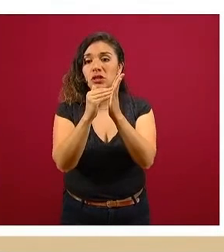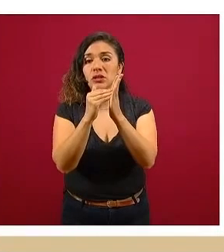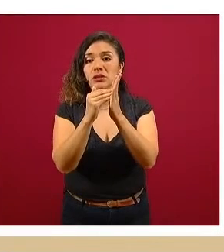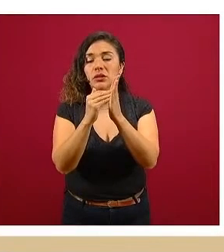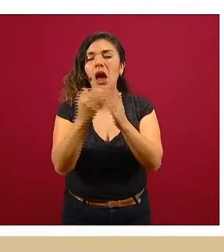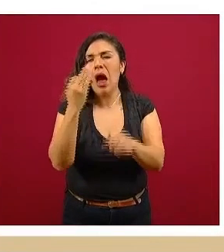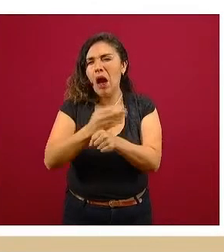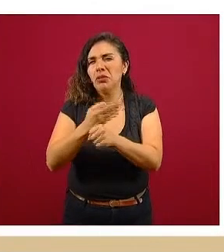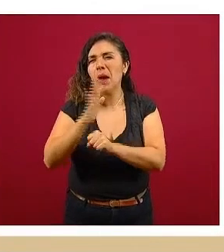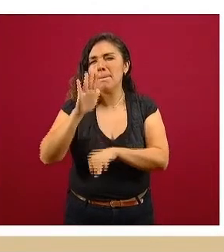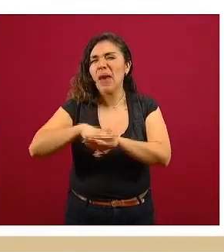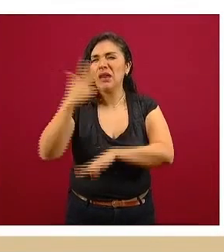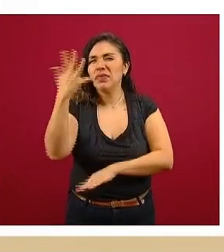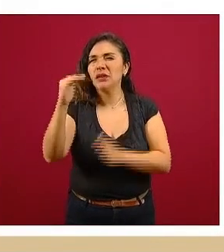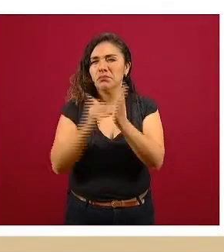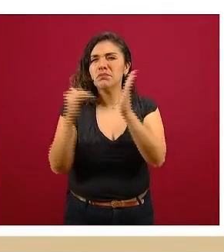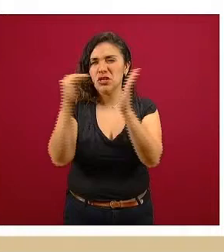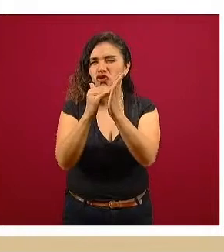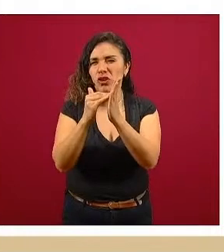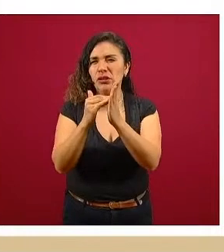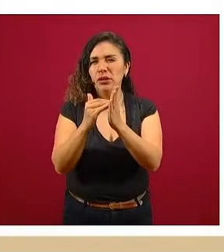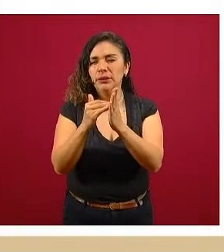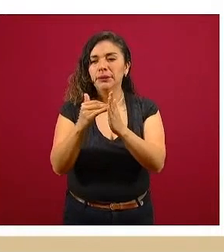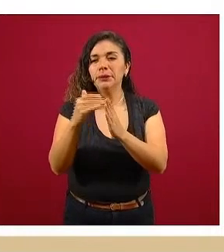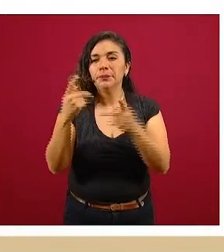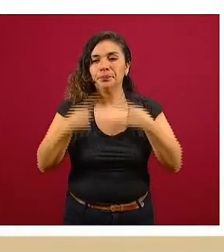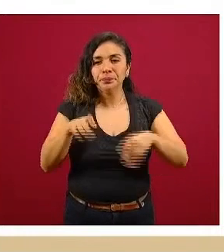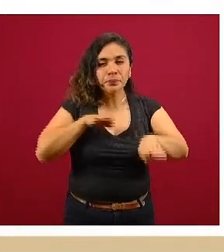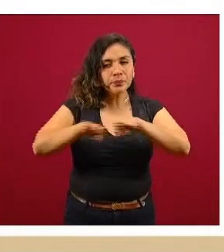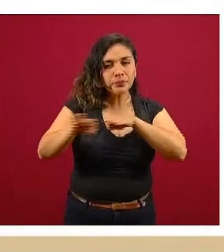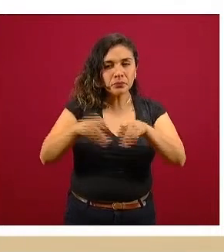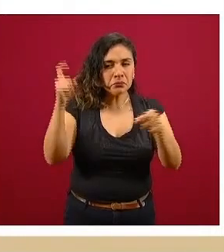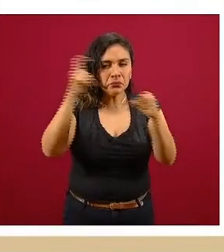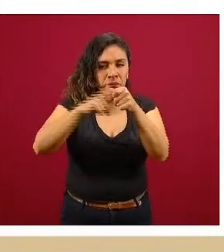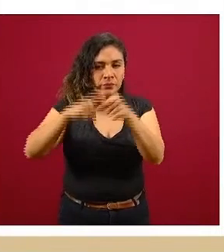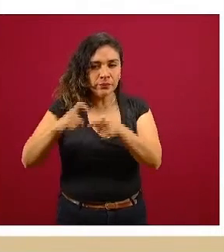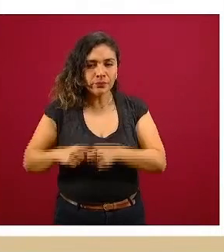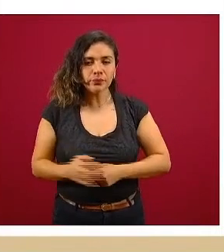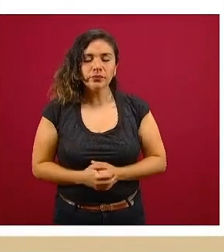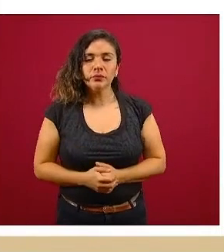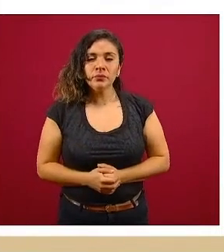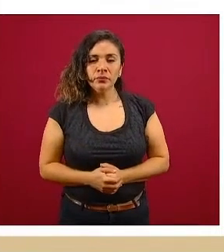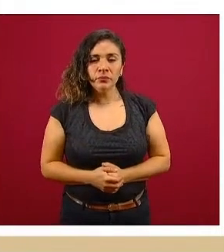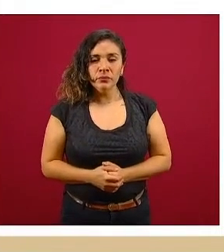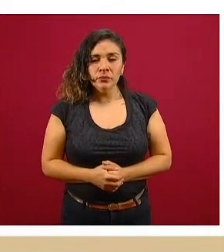bueno, ya ahorita ya tenemos 10 millones, ahí dice 9 millones, pero ya tenemos 10 millones de trabajadores. La siguiente, por favor.